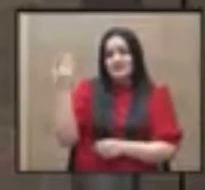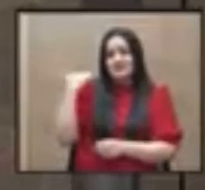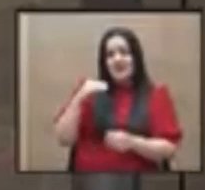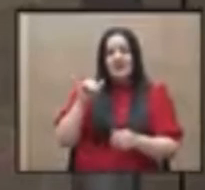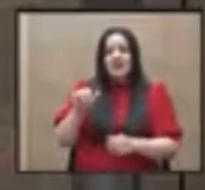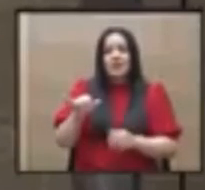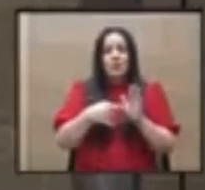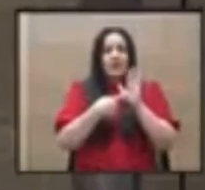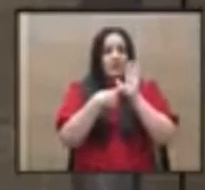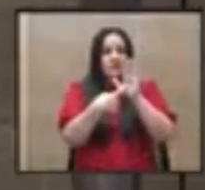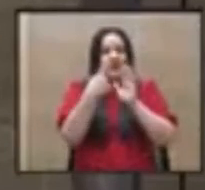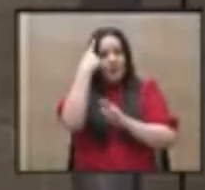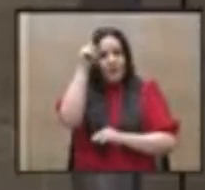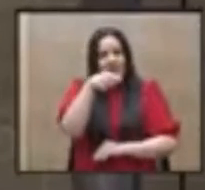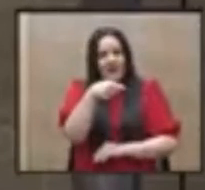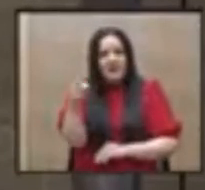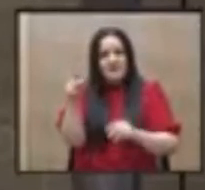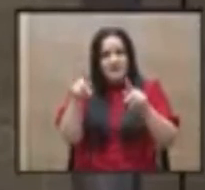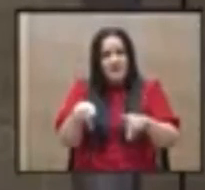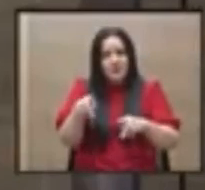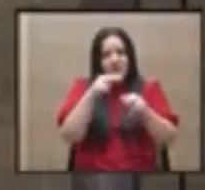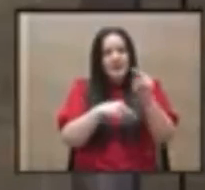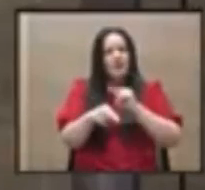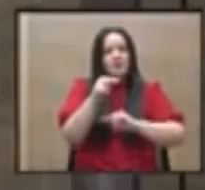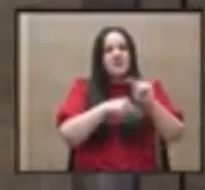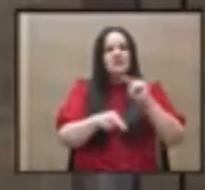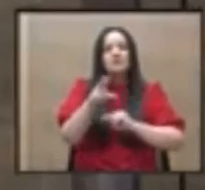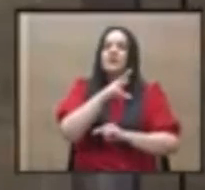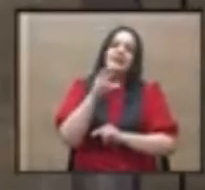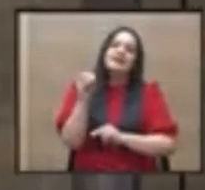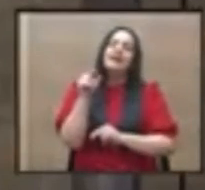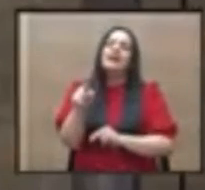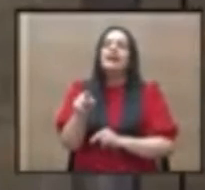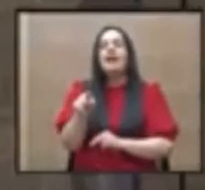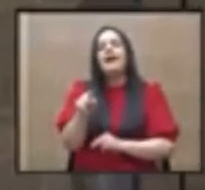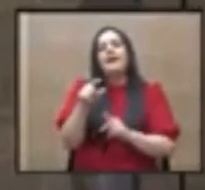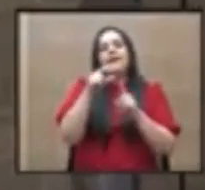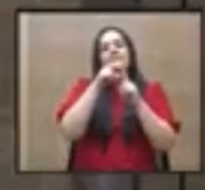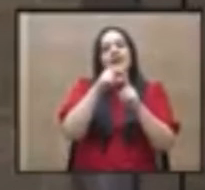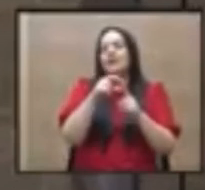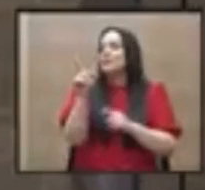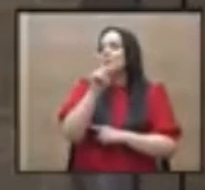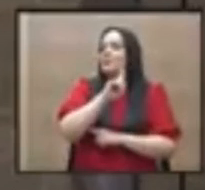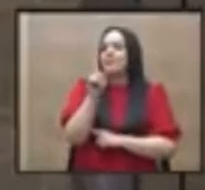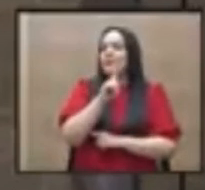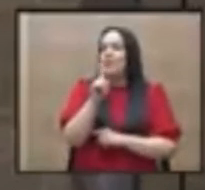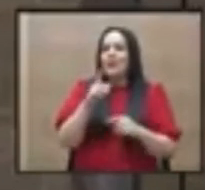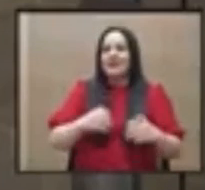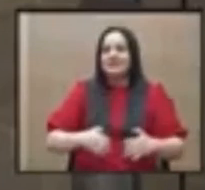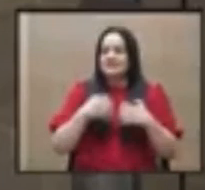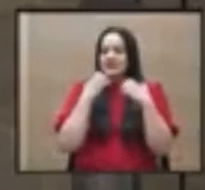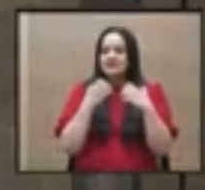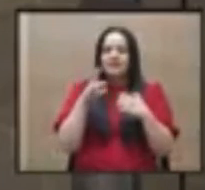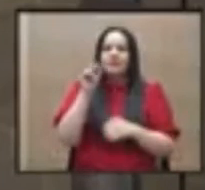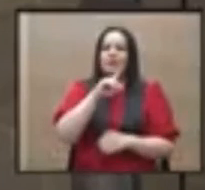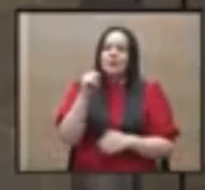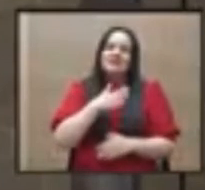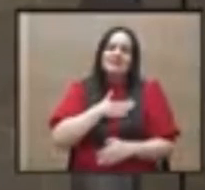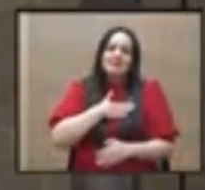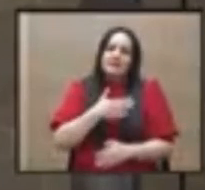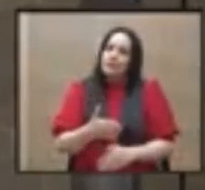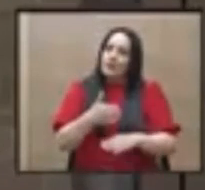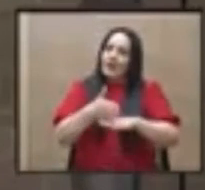demostrado que para ellos las negociaciones y la palabra no existen y no están dispuestos a avanzar